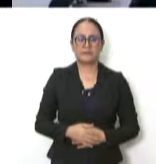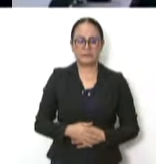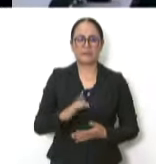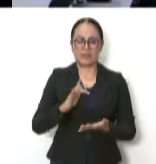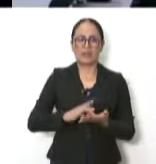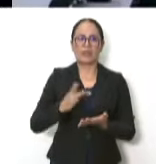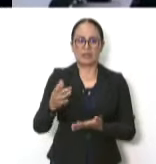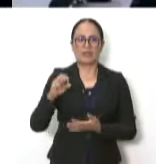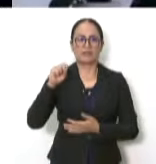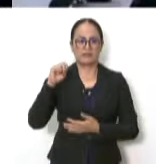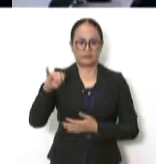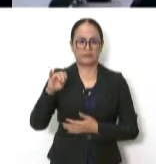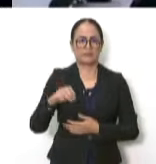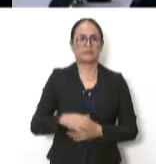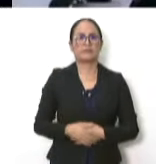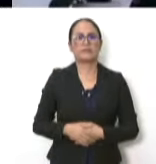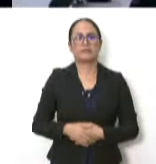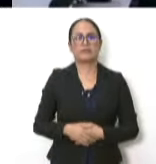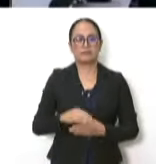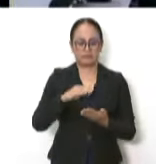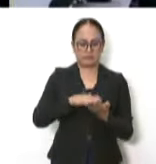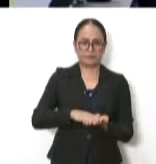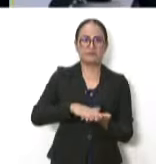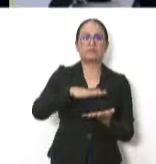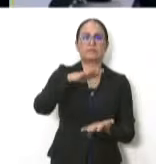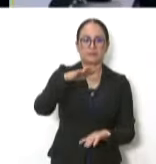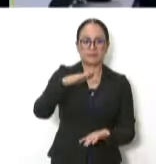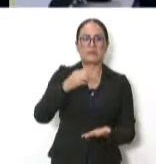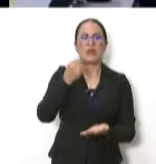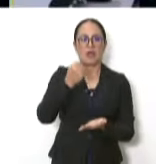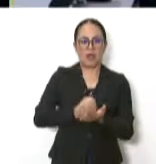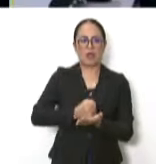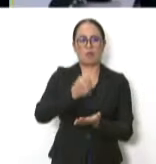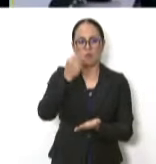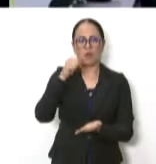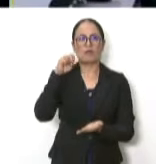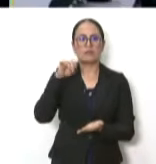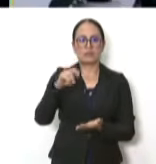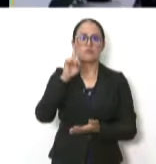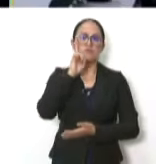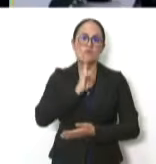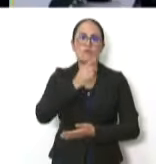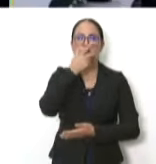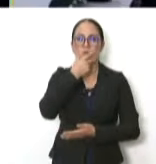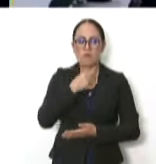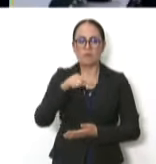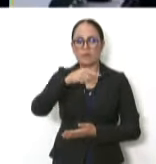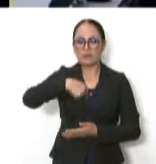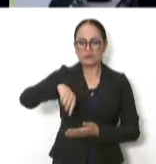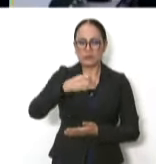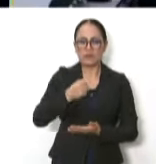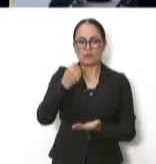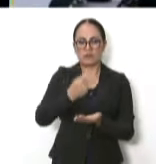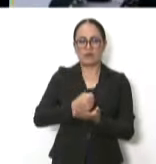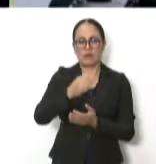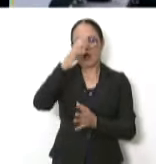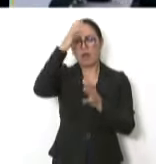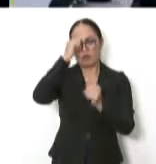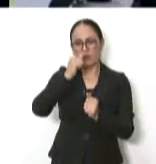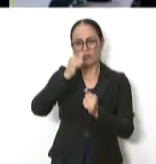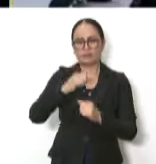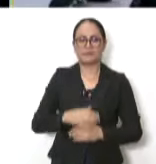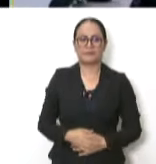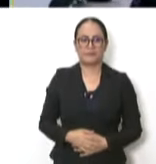Gracias, a favor. En consecuencia, se aprueba por unanimidad de las y los comisionados el acuerdo mencionado.